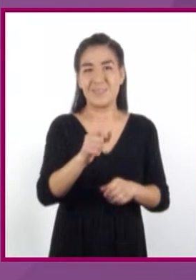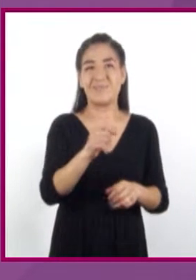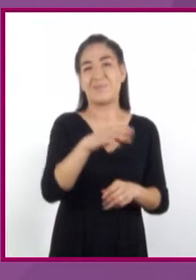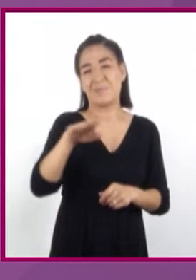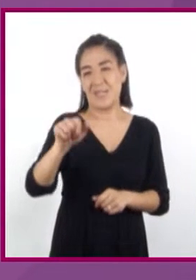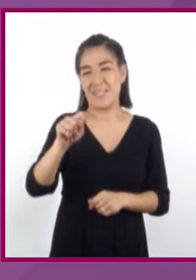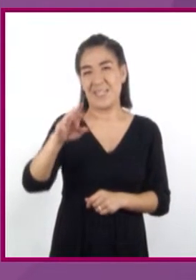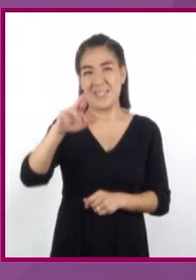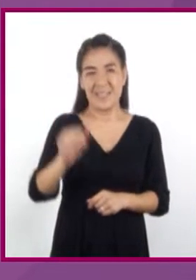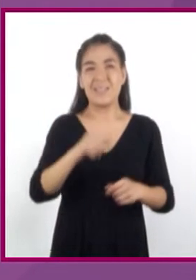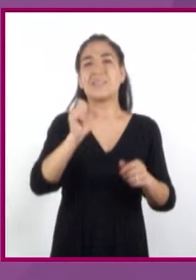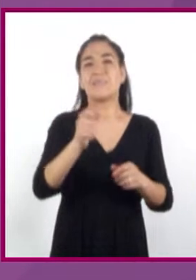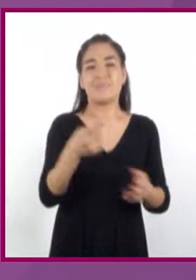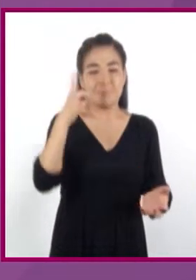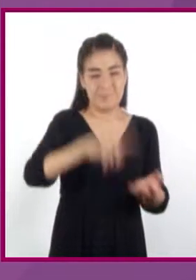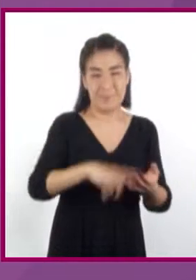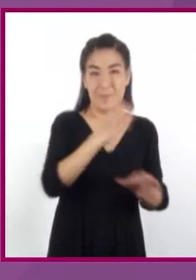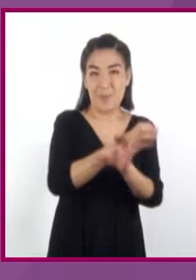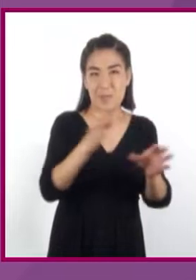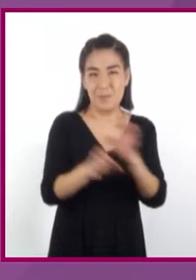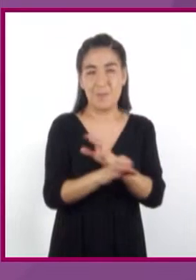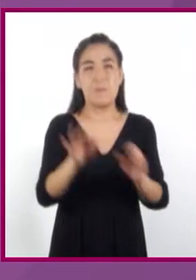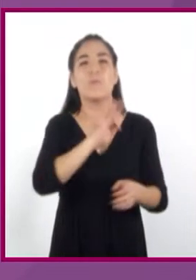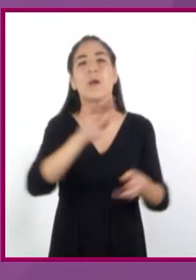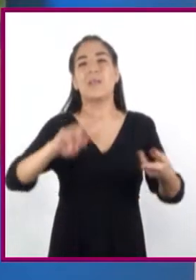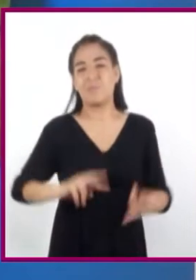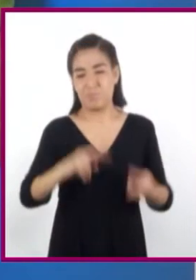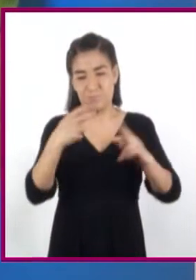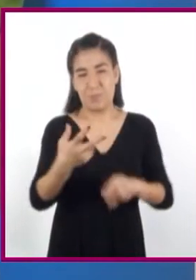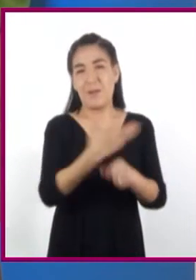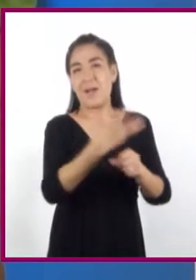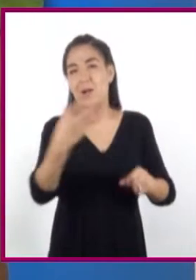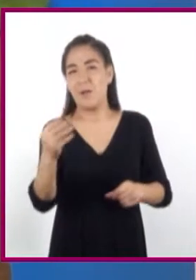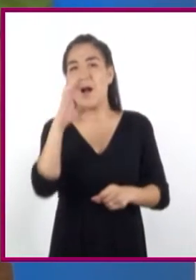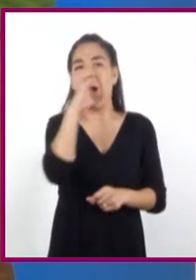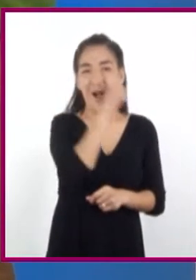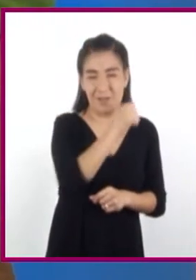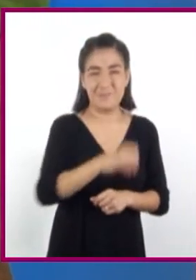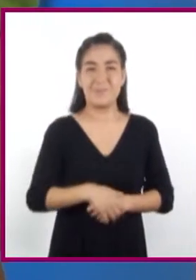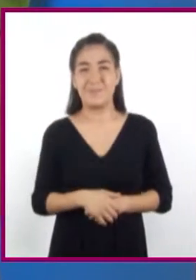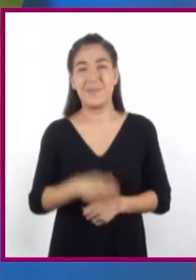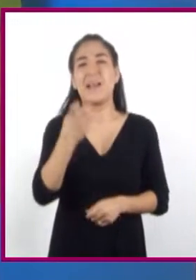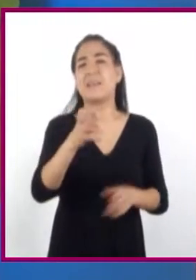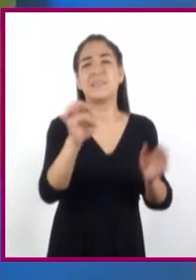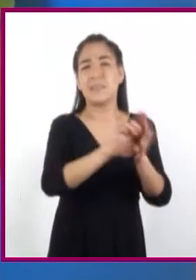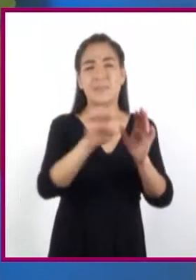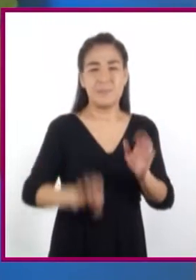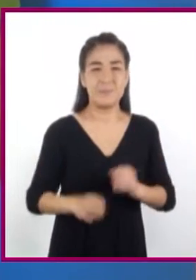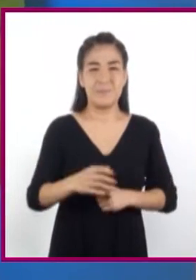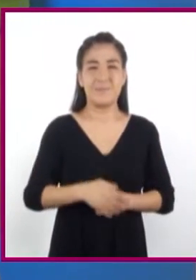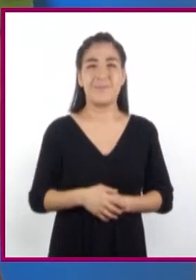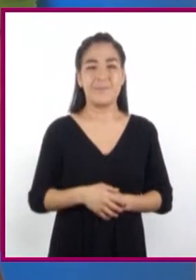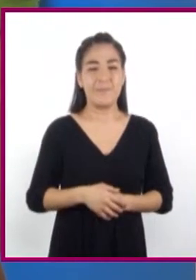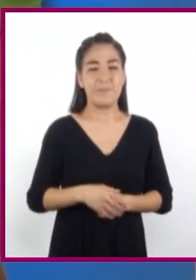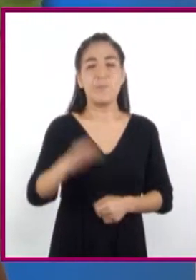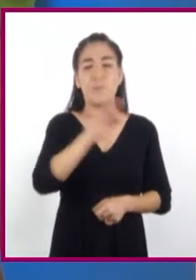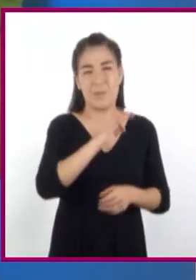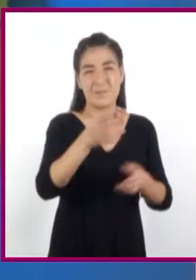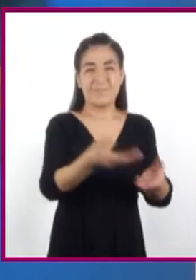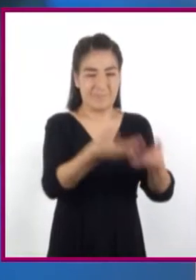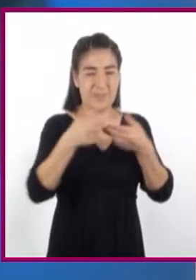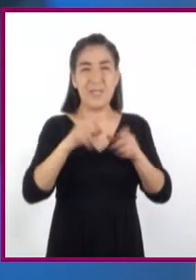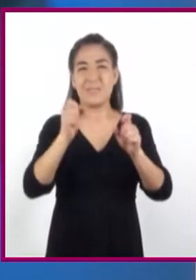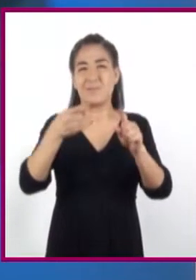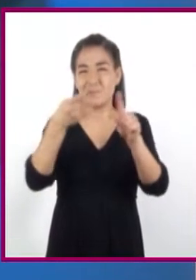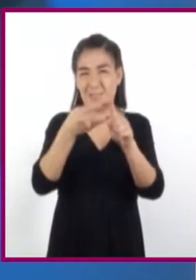en que se encuentre el cuerpo, es que se puede transferir el calor. Por ejemplo, ¿podrías pasarme por favor el cubo con hielo?